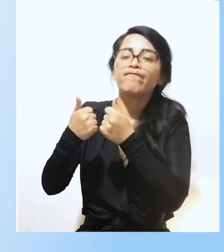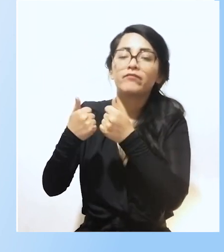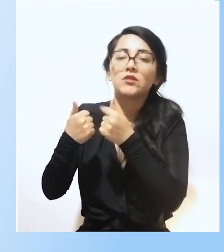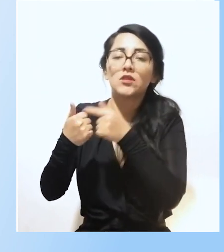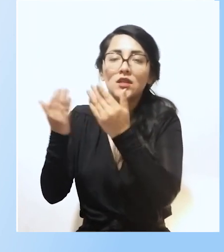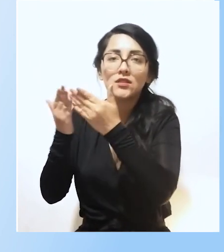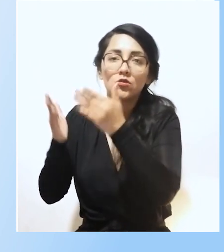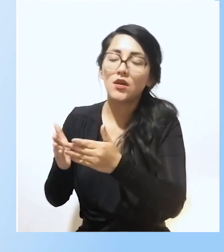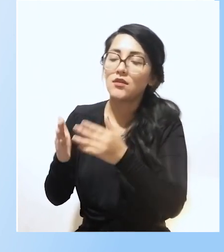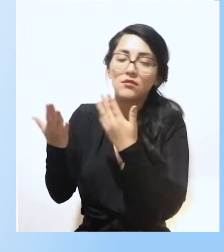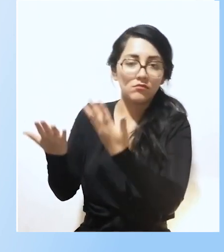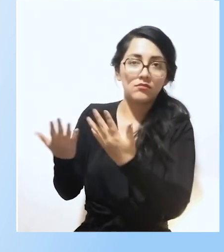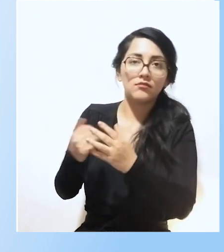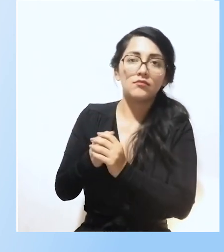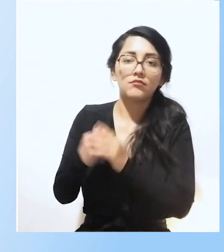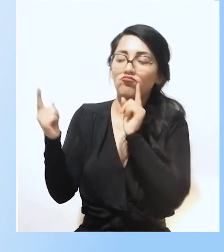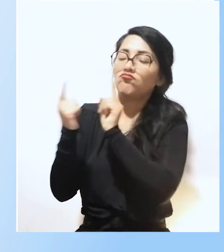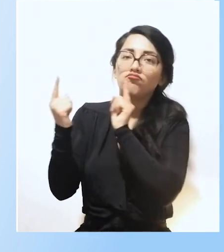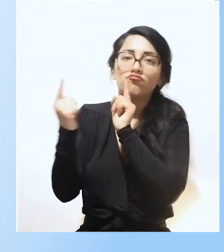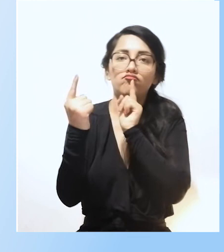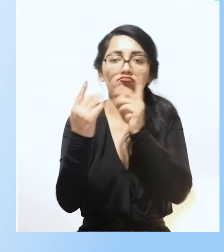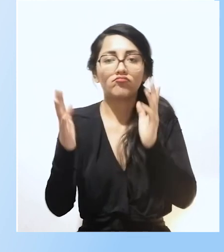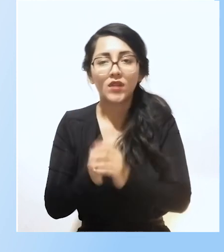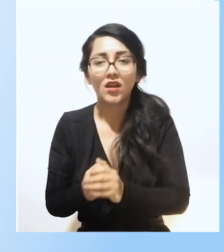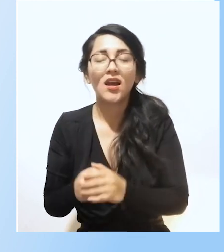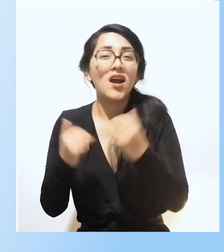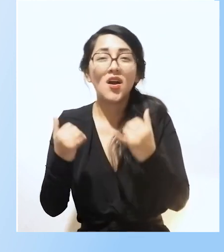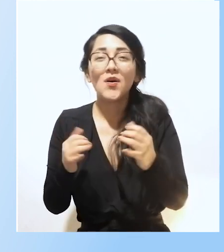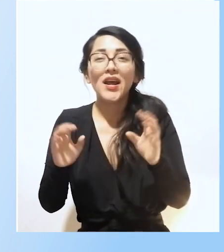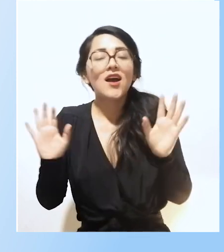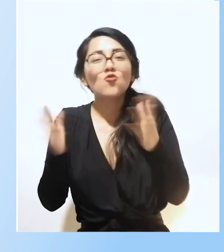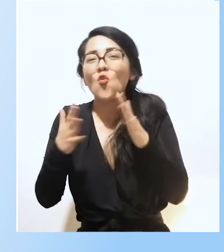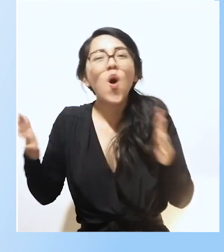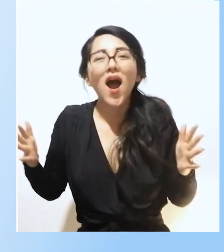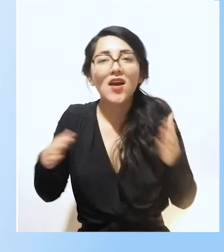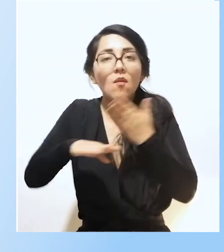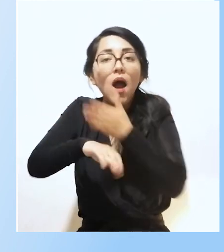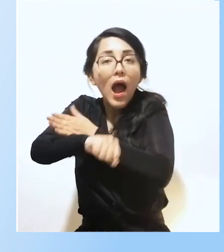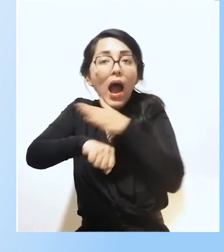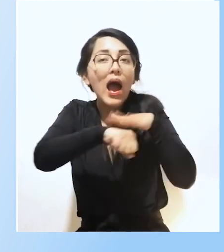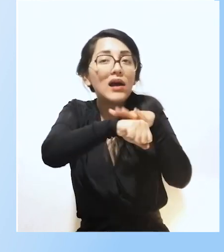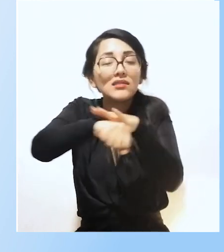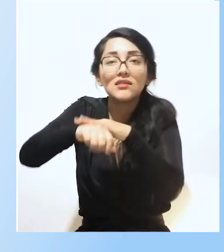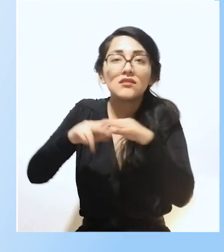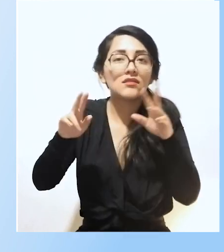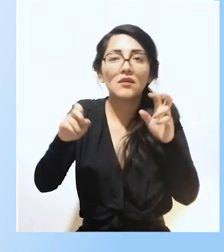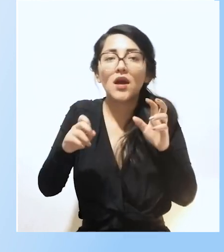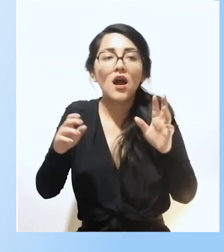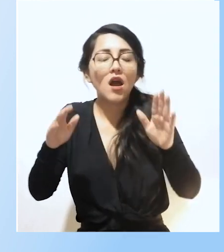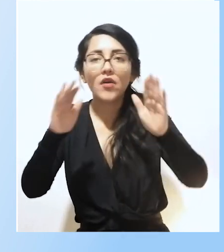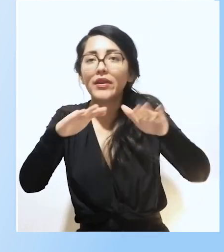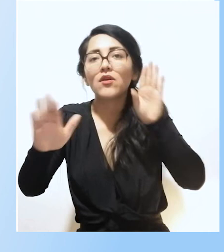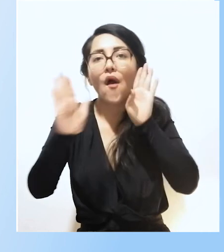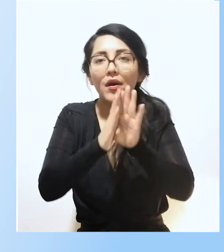los alumnos que se nos pongan por delante. Después a cada uno, a nadie le preparan para atender a un